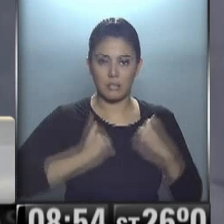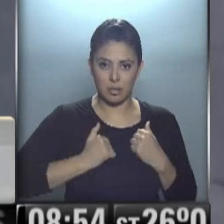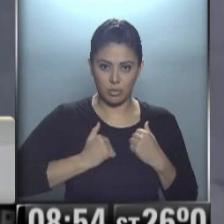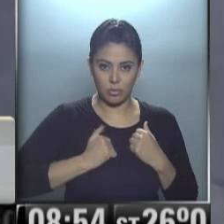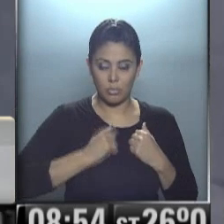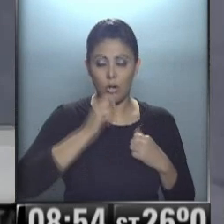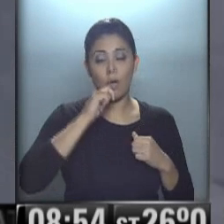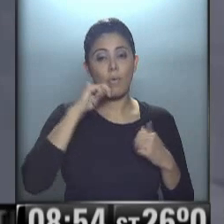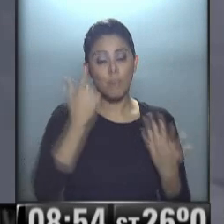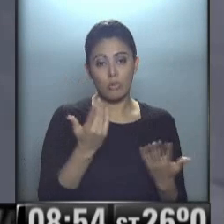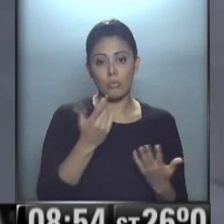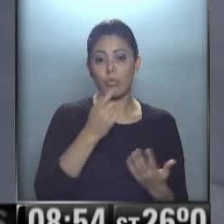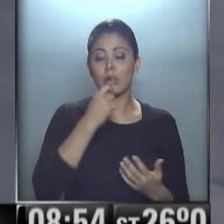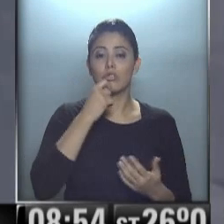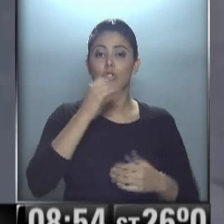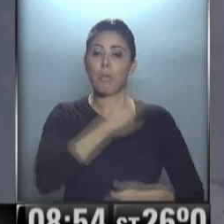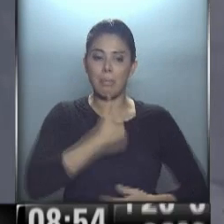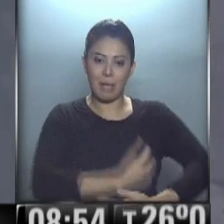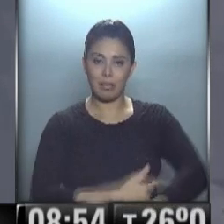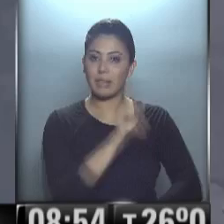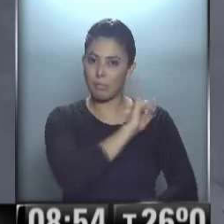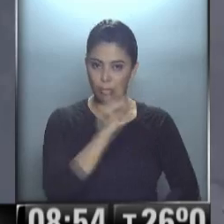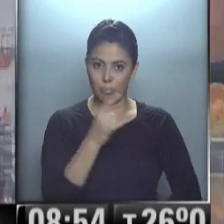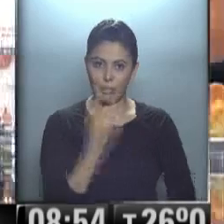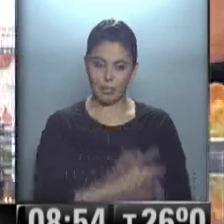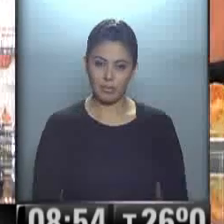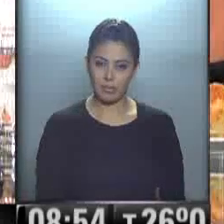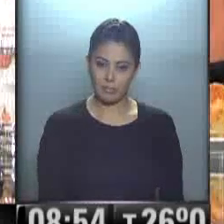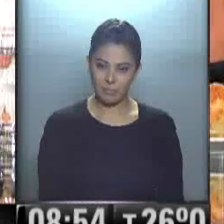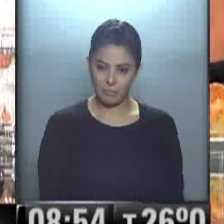Por supuesto, menos en la falda de la madre, ¿no? Claro, perfecto. Gracias, Hugo.